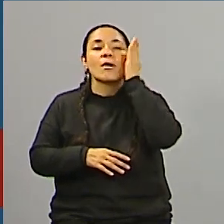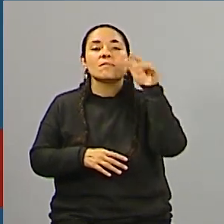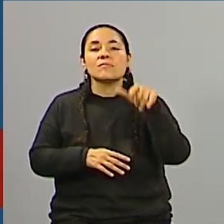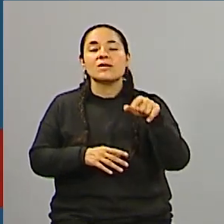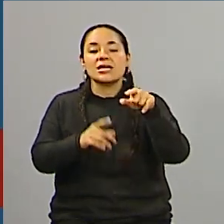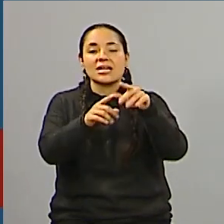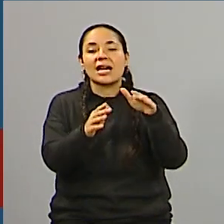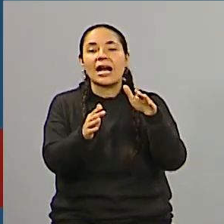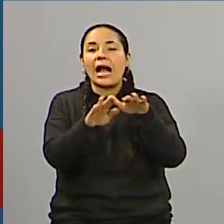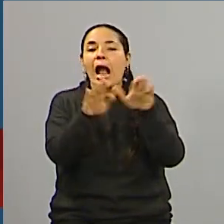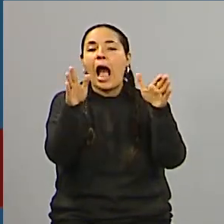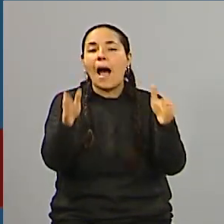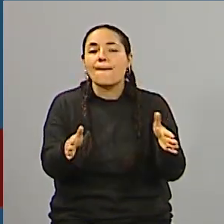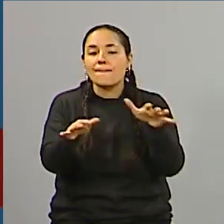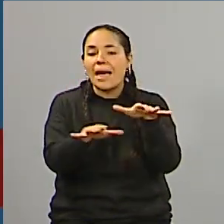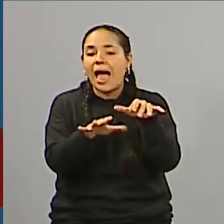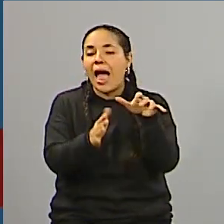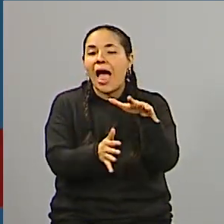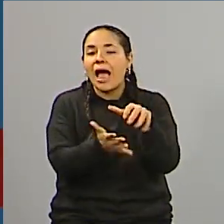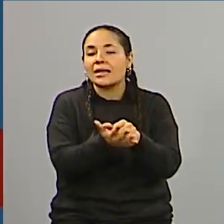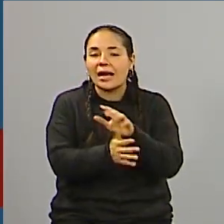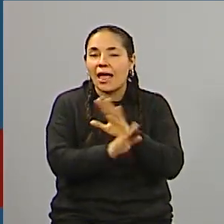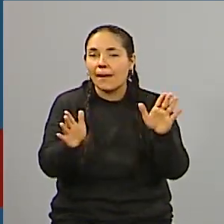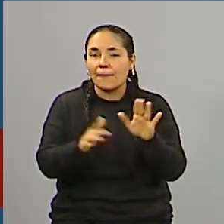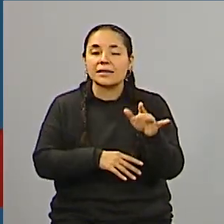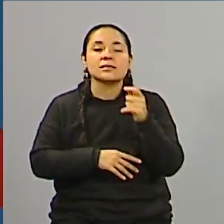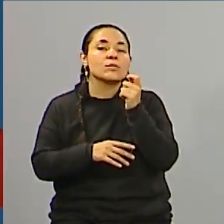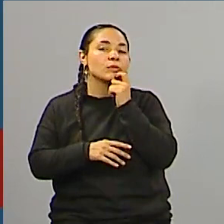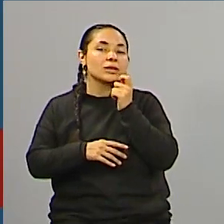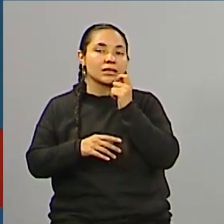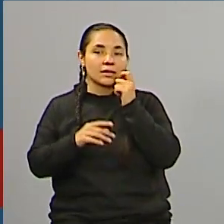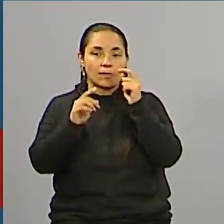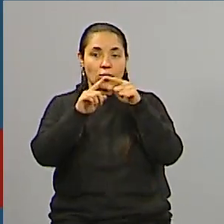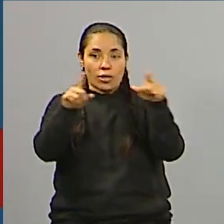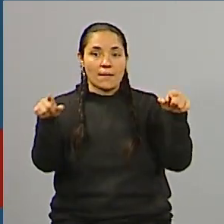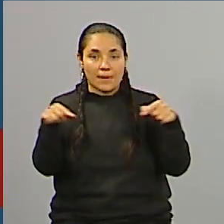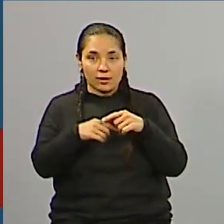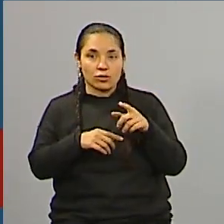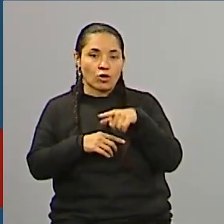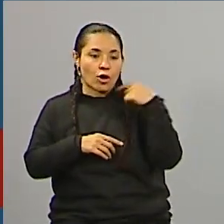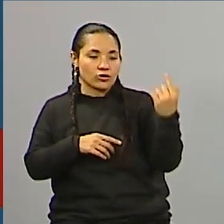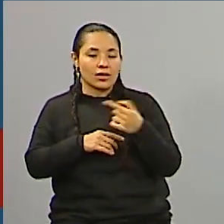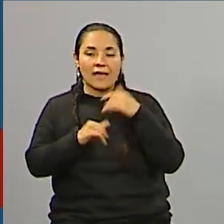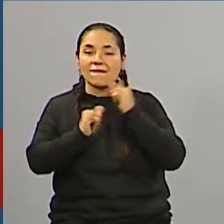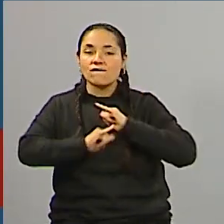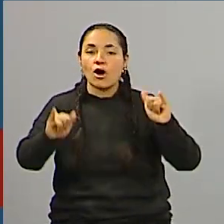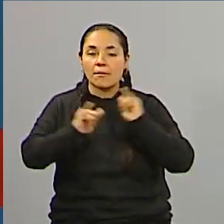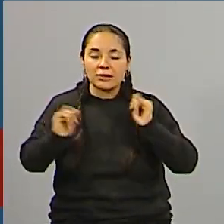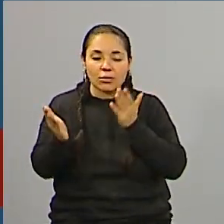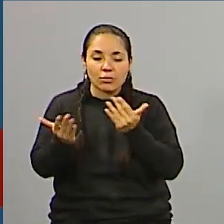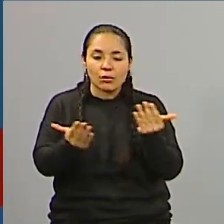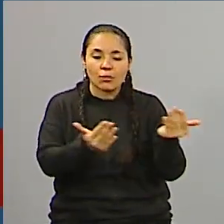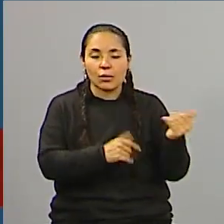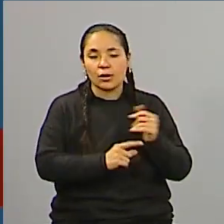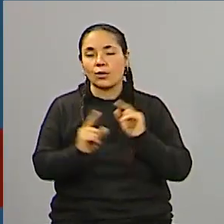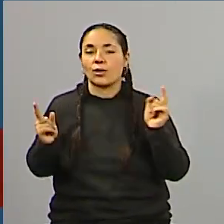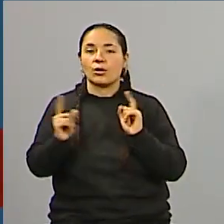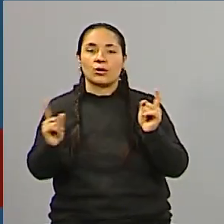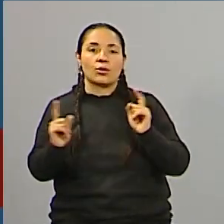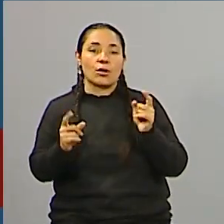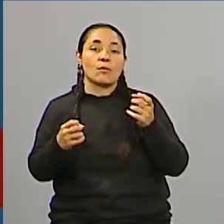estamos. Primero lo que te vamos a preguntar, Adrián, es cómo viene este 2023, ¿no? Hemos